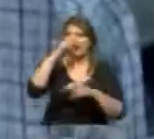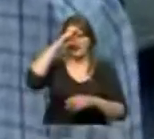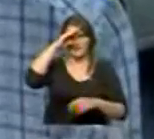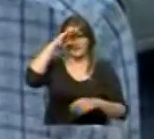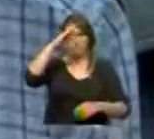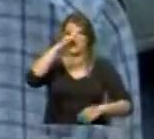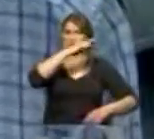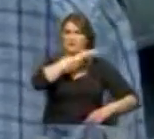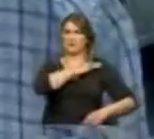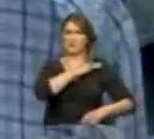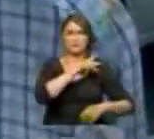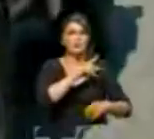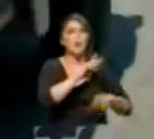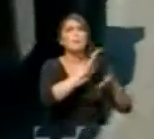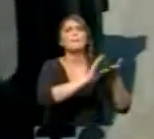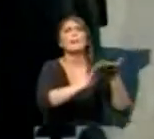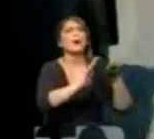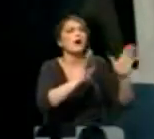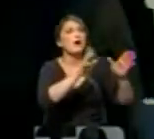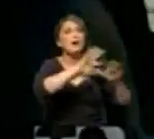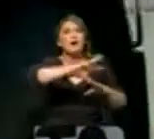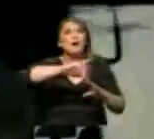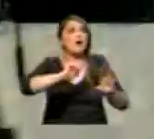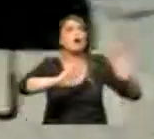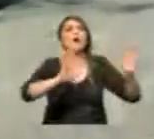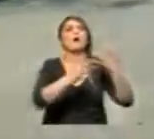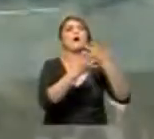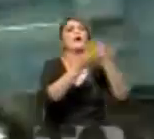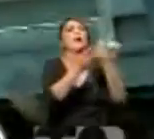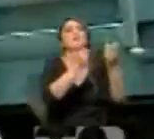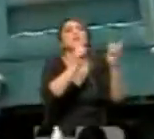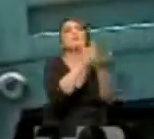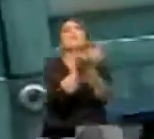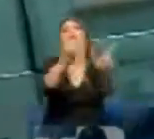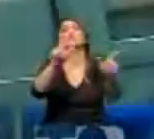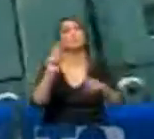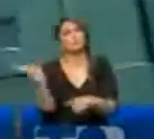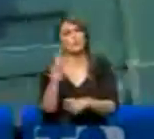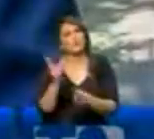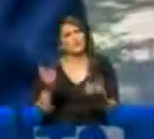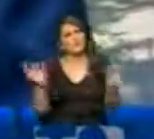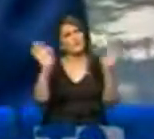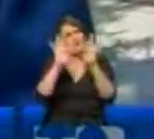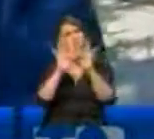porque esto está insoportable. Porque al final del día lo único que esperan, dicen, es poder vivir